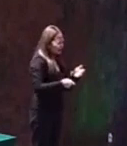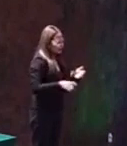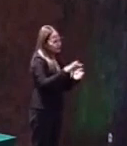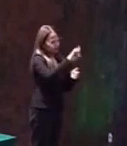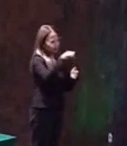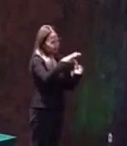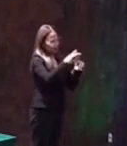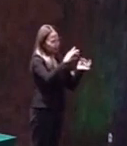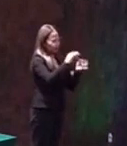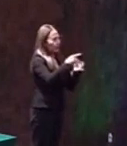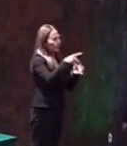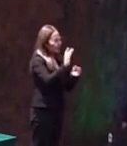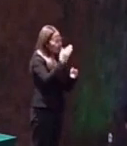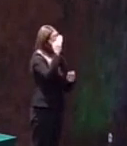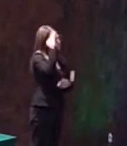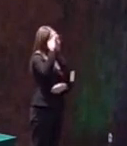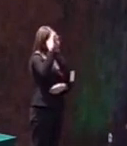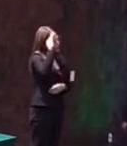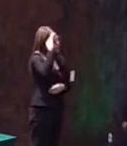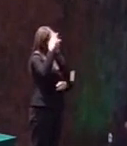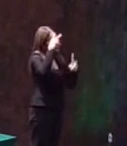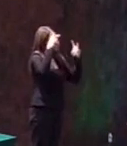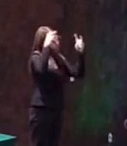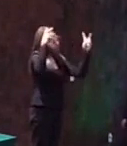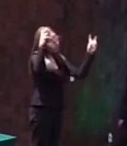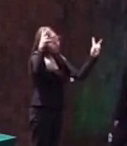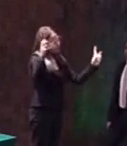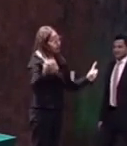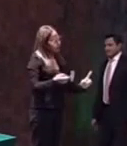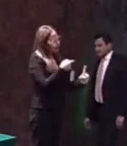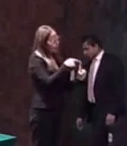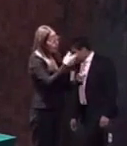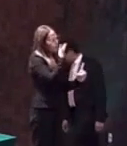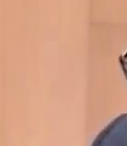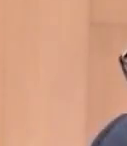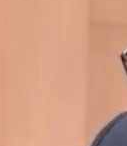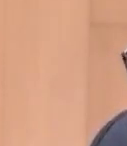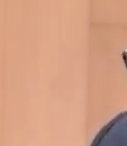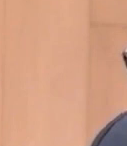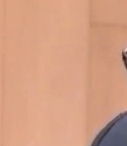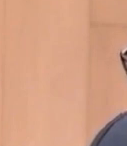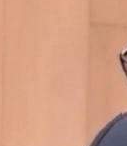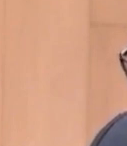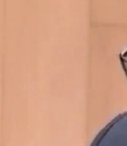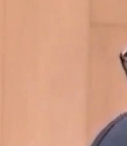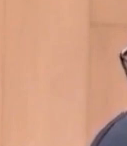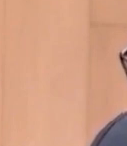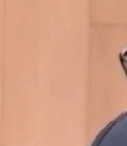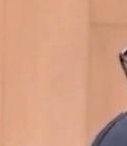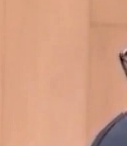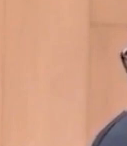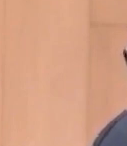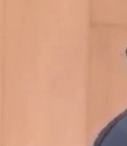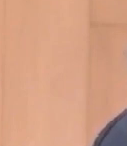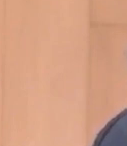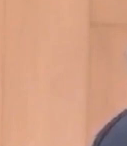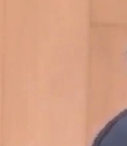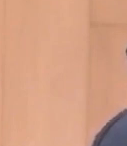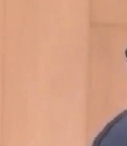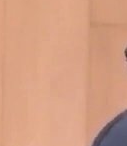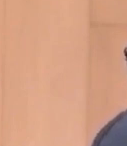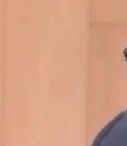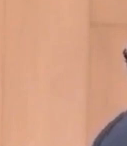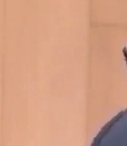Mexiquense pidió defender los principios de la Constitución y los Derechos Humanos dijo el ingeniero Aquiles Córdoba Morán efectivamente